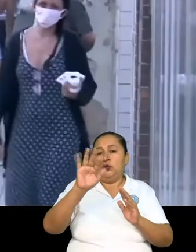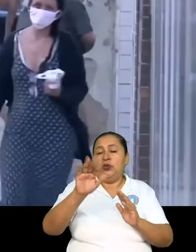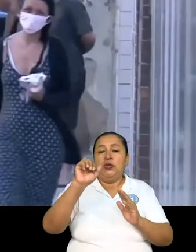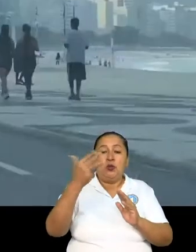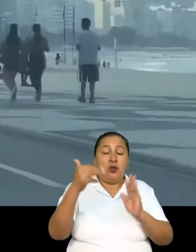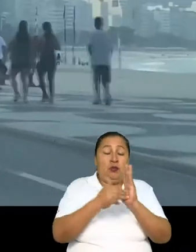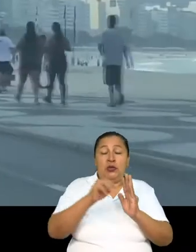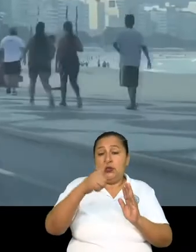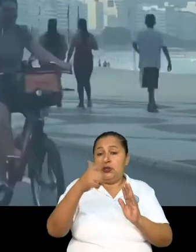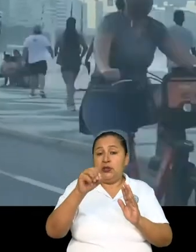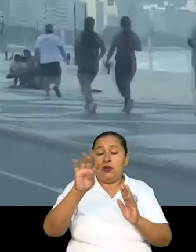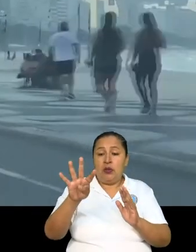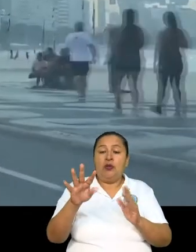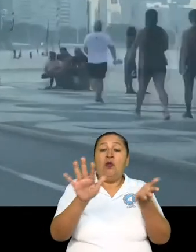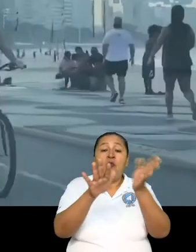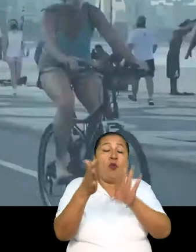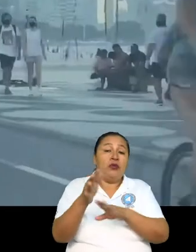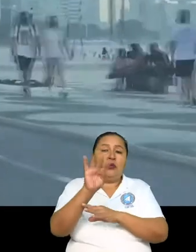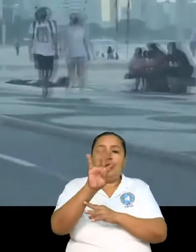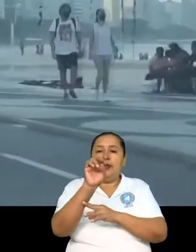1.259.704 y muertes